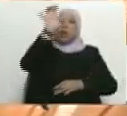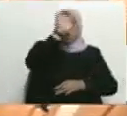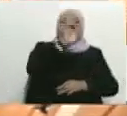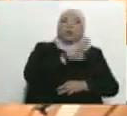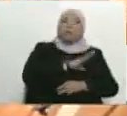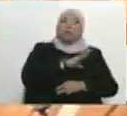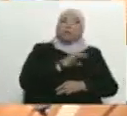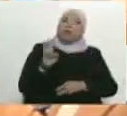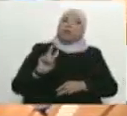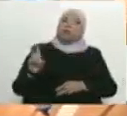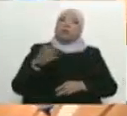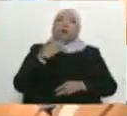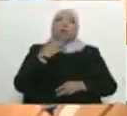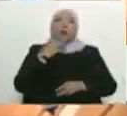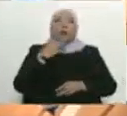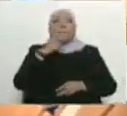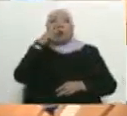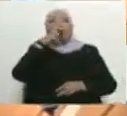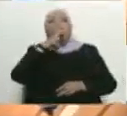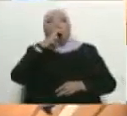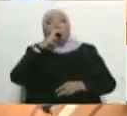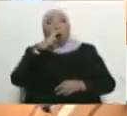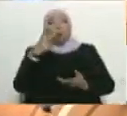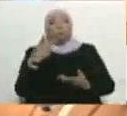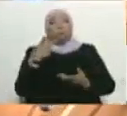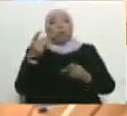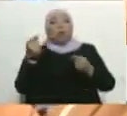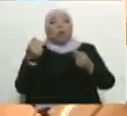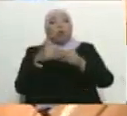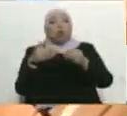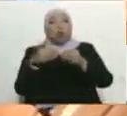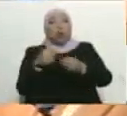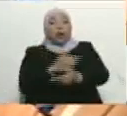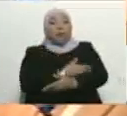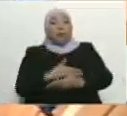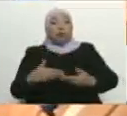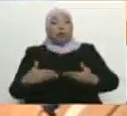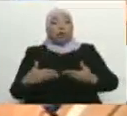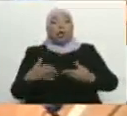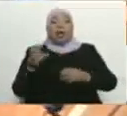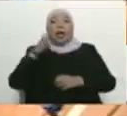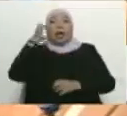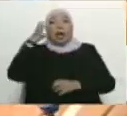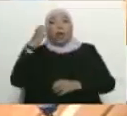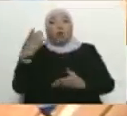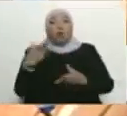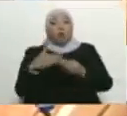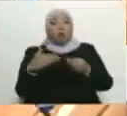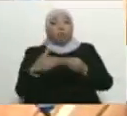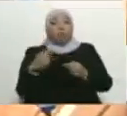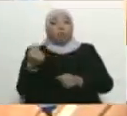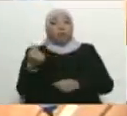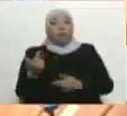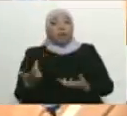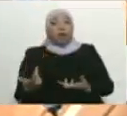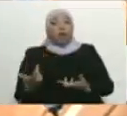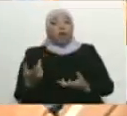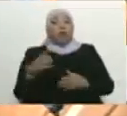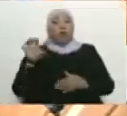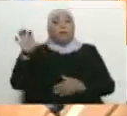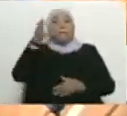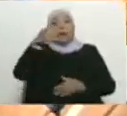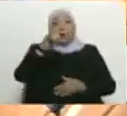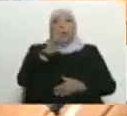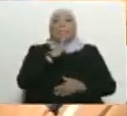ley que tiene como fundamento la protección, el resguardo de cada uno de los activos de la República en el